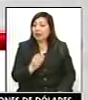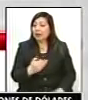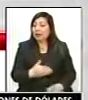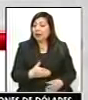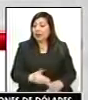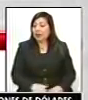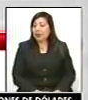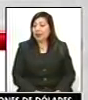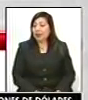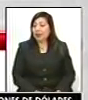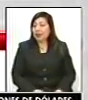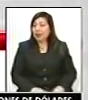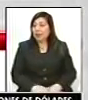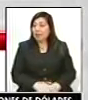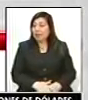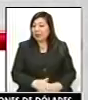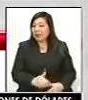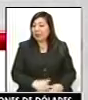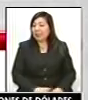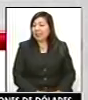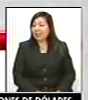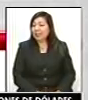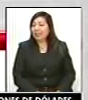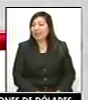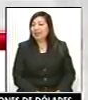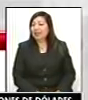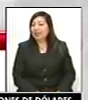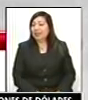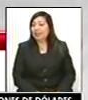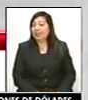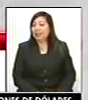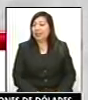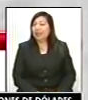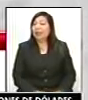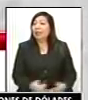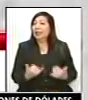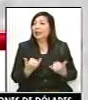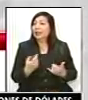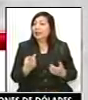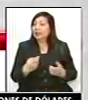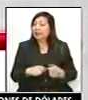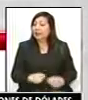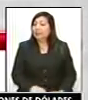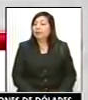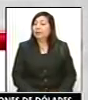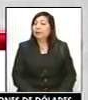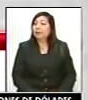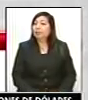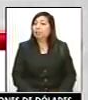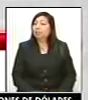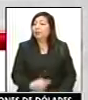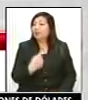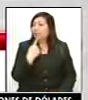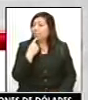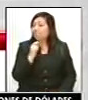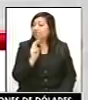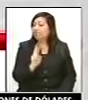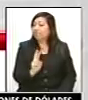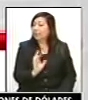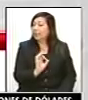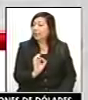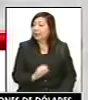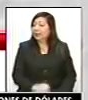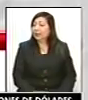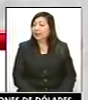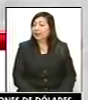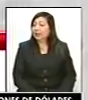flujograma. El trámite es meramente procedimental y en el interín sus documentos son observados. Se